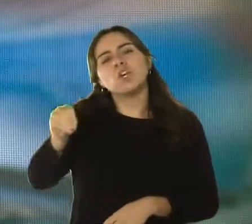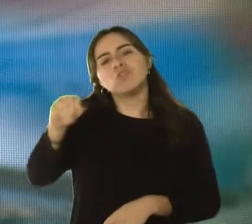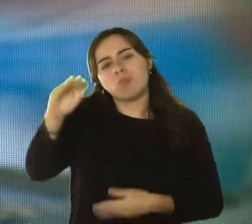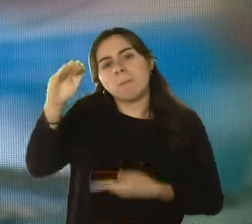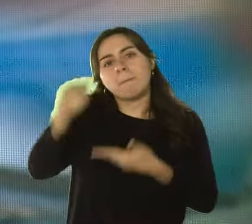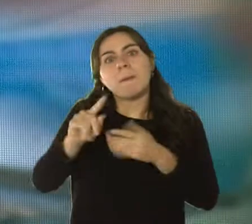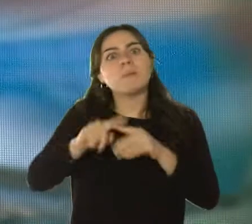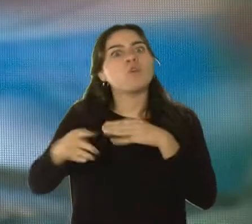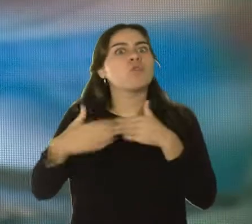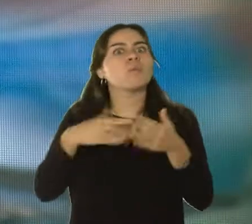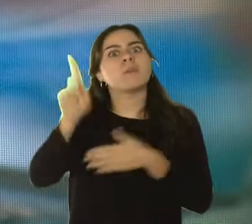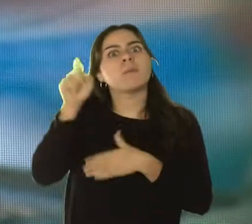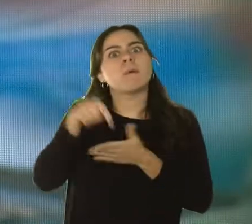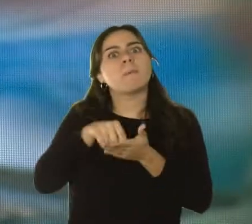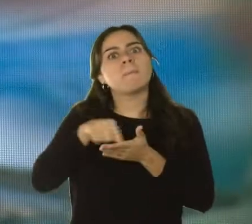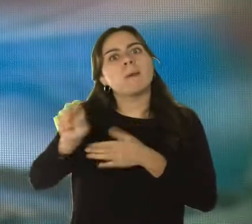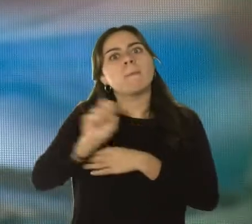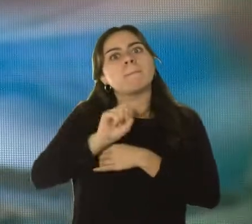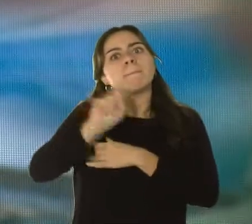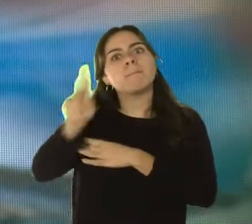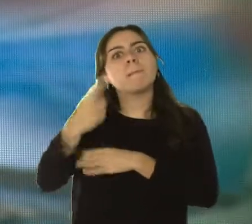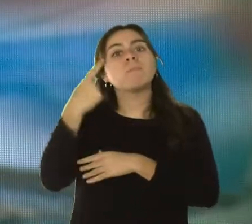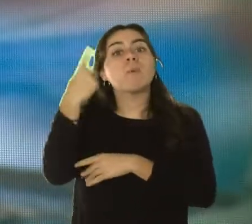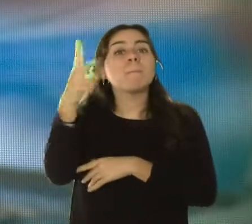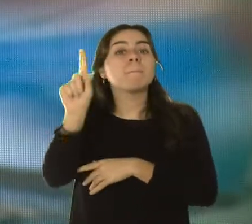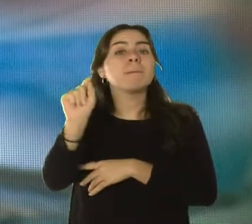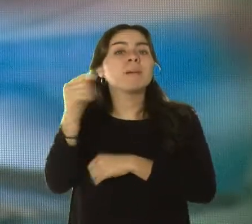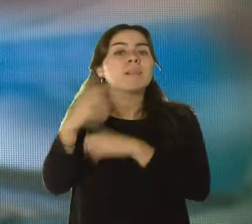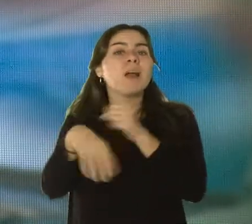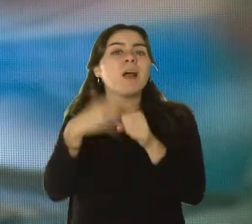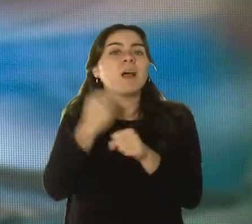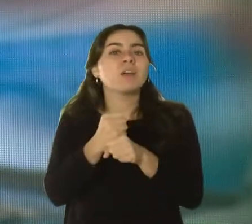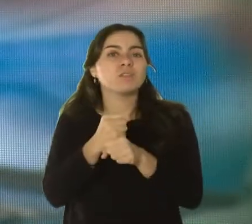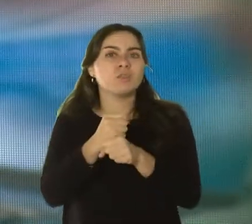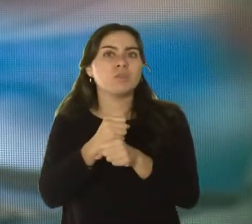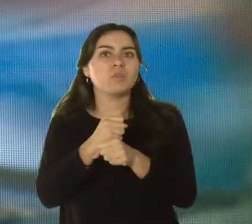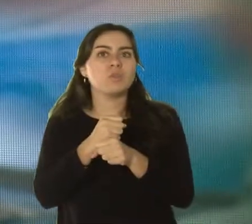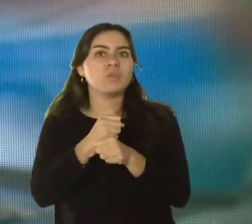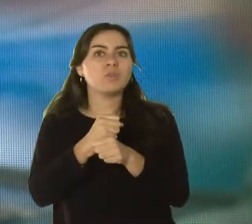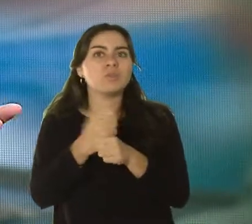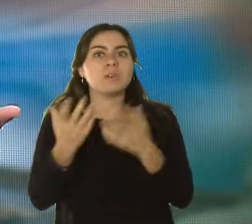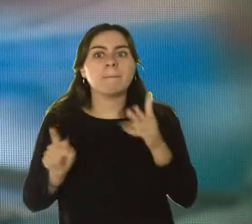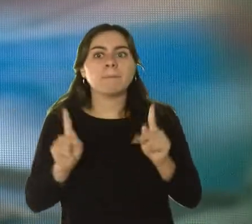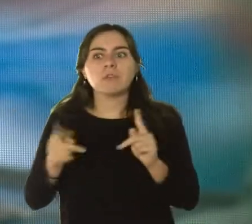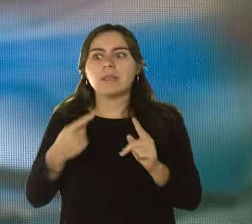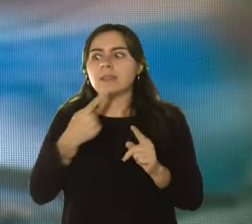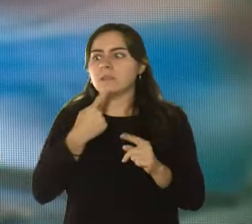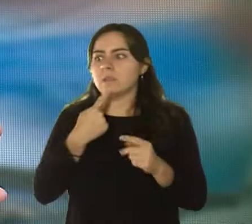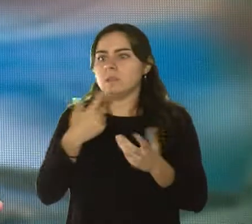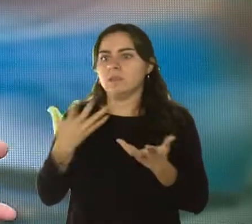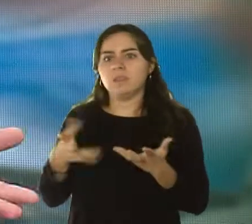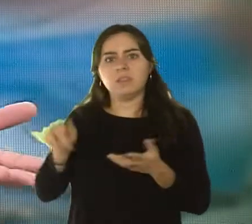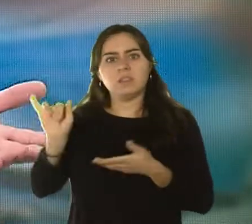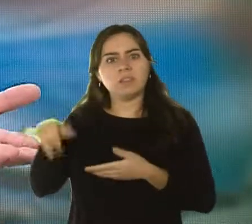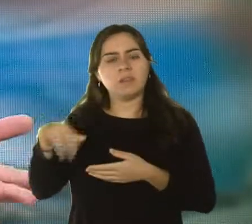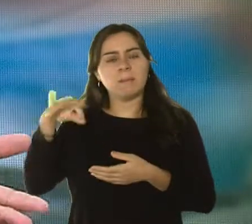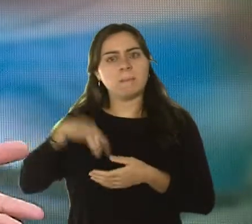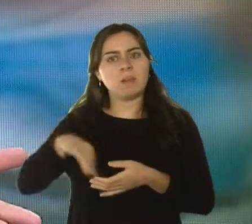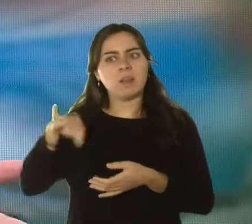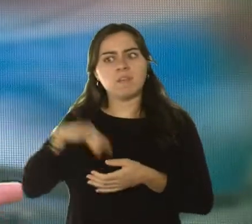requiere un repago, ¿verdad?, por los próximos 20 años. Y dicen, pero a mí no, esas ayudas a mí